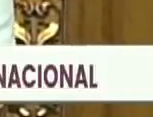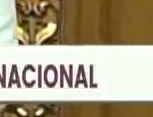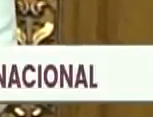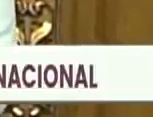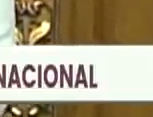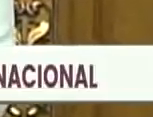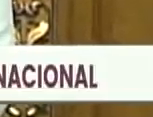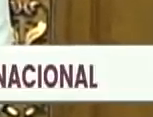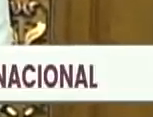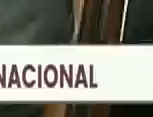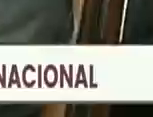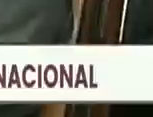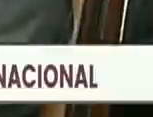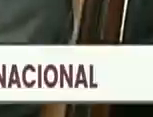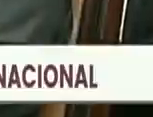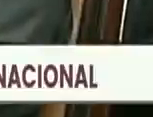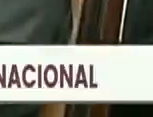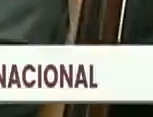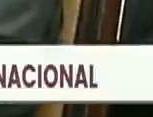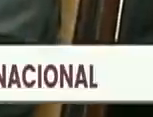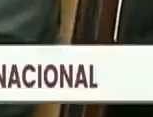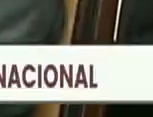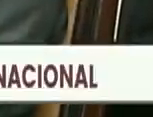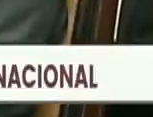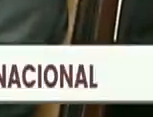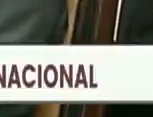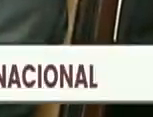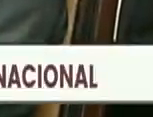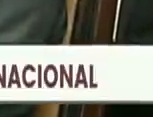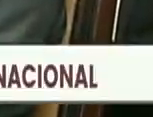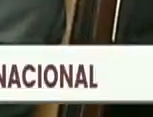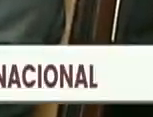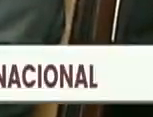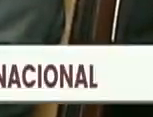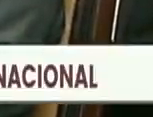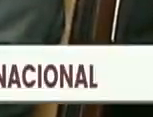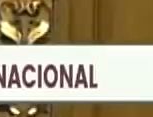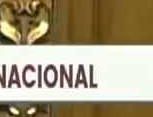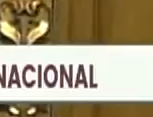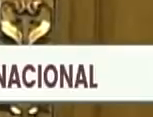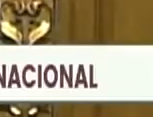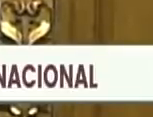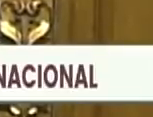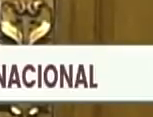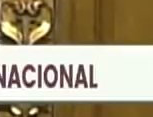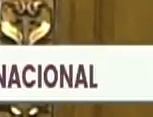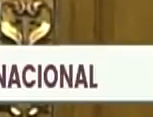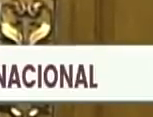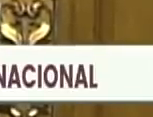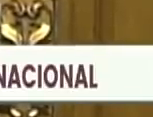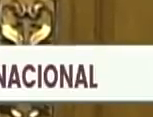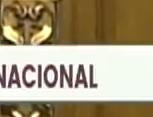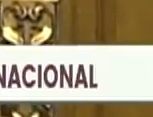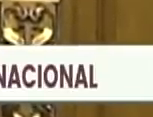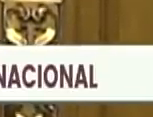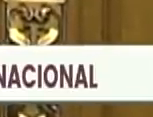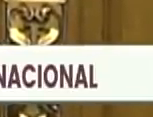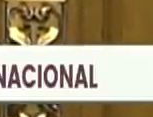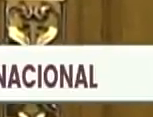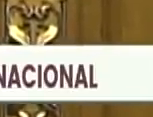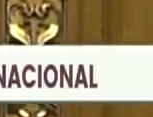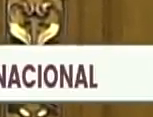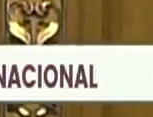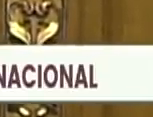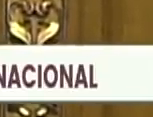programa económico presentado en el año 2018 por el presidente Nicolás Maduro. Saludo a los viceministros